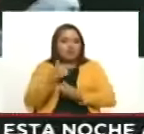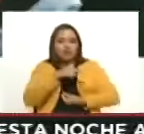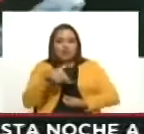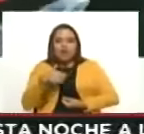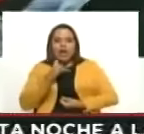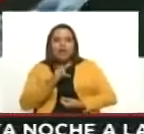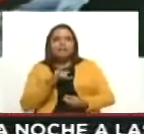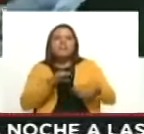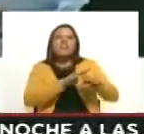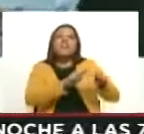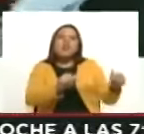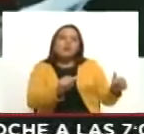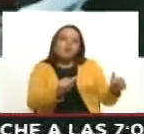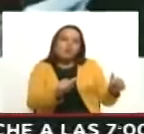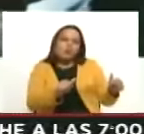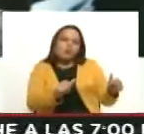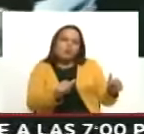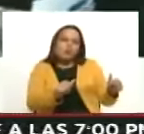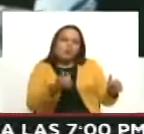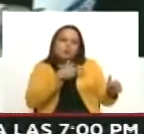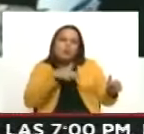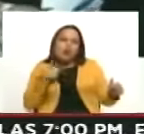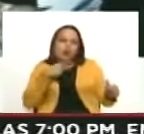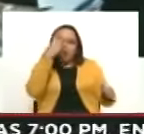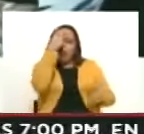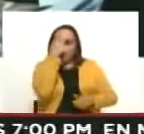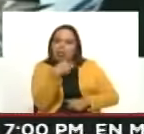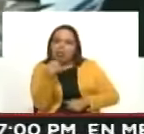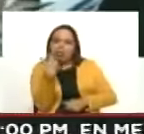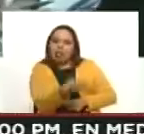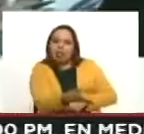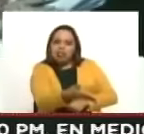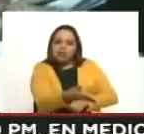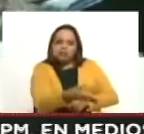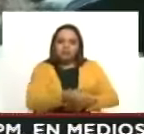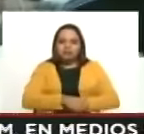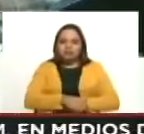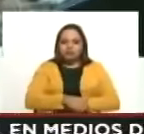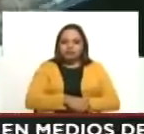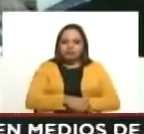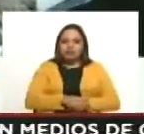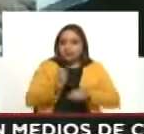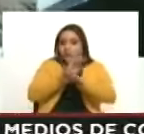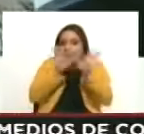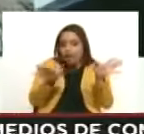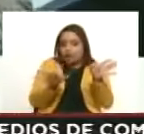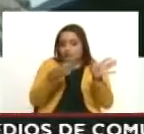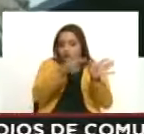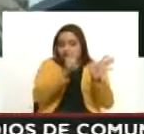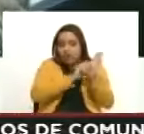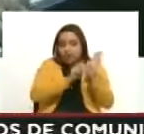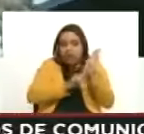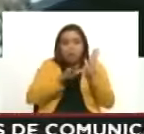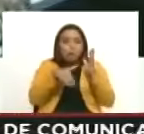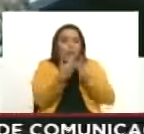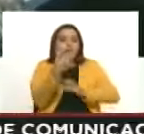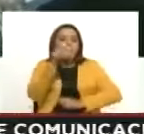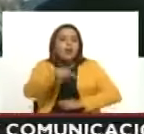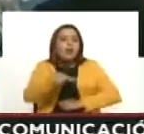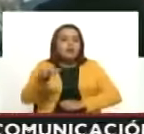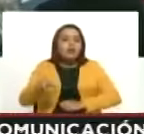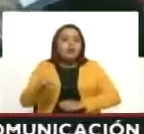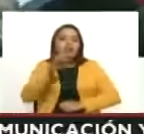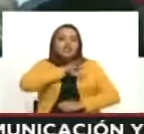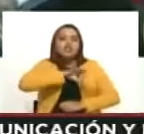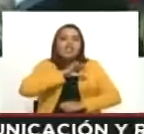Los tierrúos, ¿ves? Los patas en el suelo. Claro, por eso que estaba de moda esa palabra. Pero en